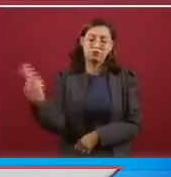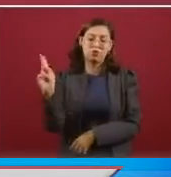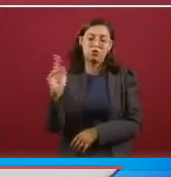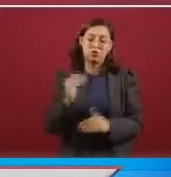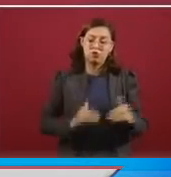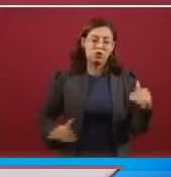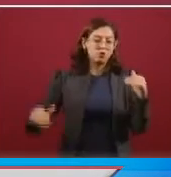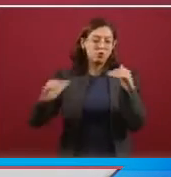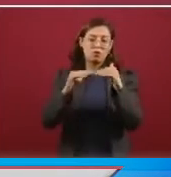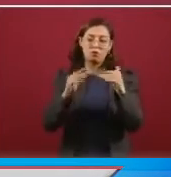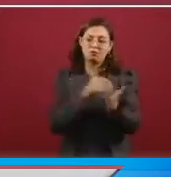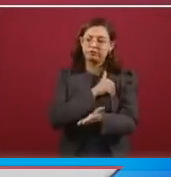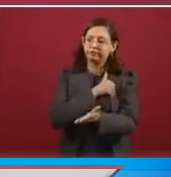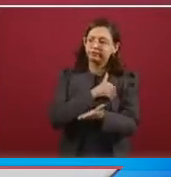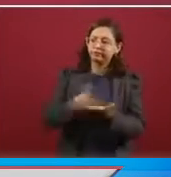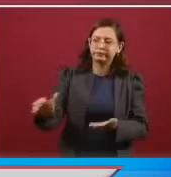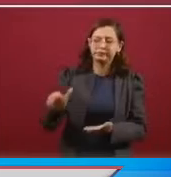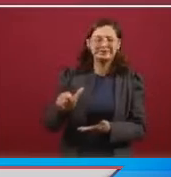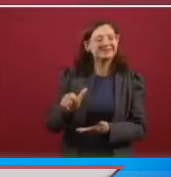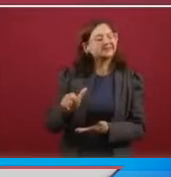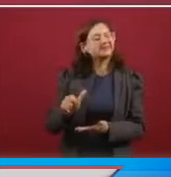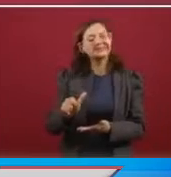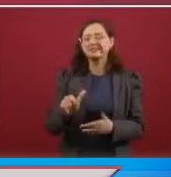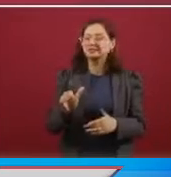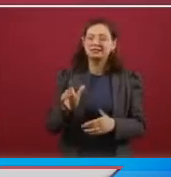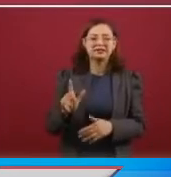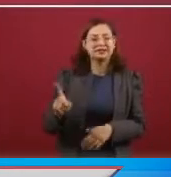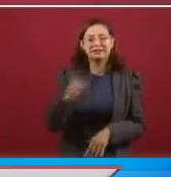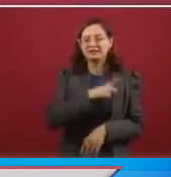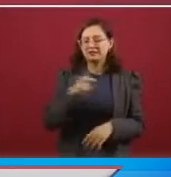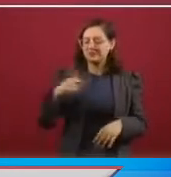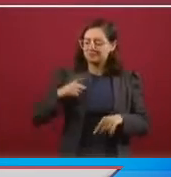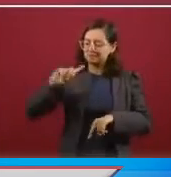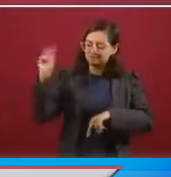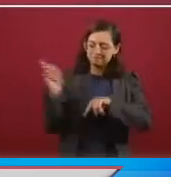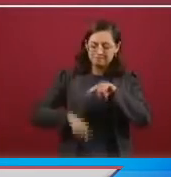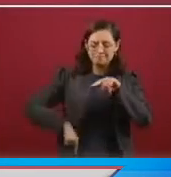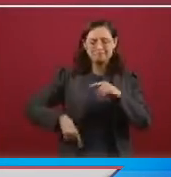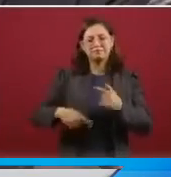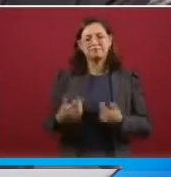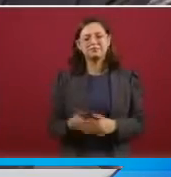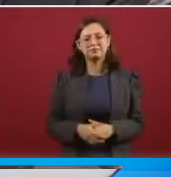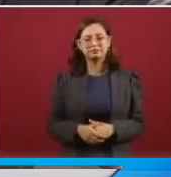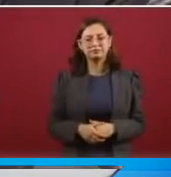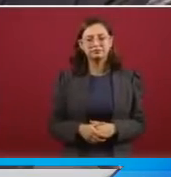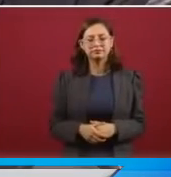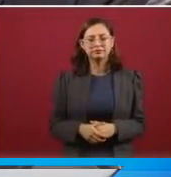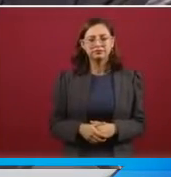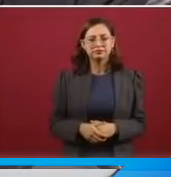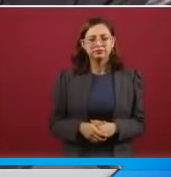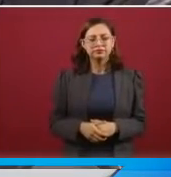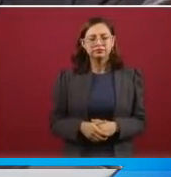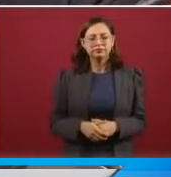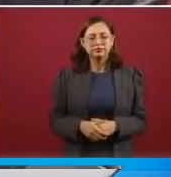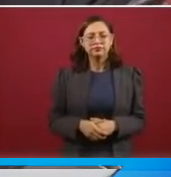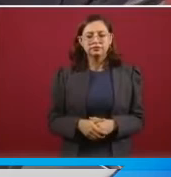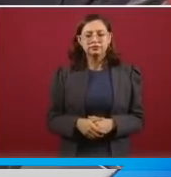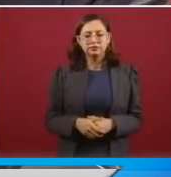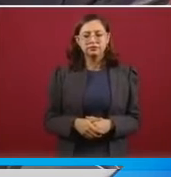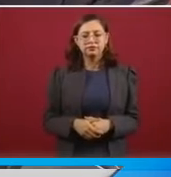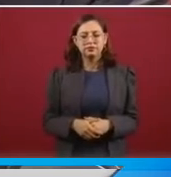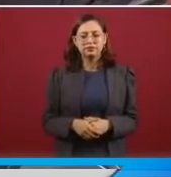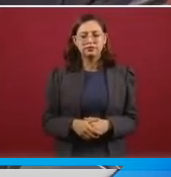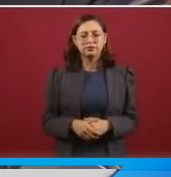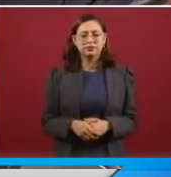era someter al magisterio y avanzar la política privatizadora en materia educativa. El principal promotor de esa reforma educativa fue Claudio